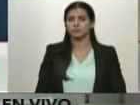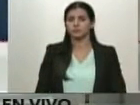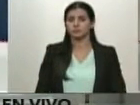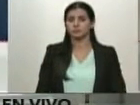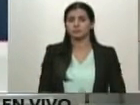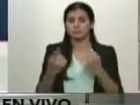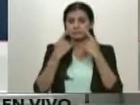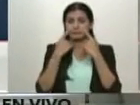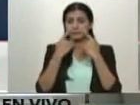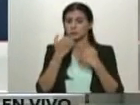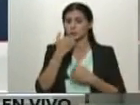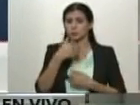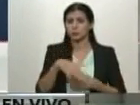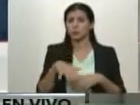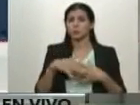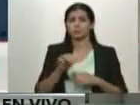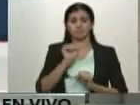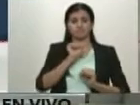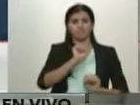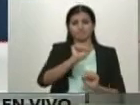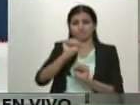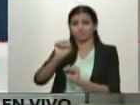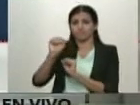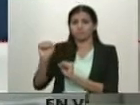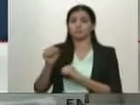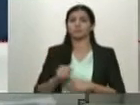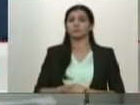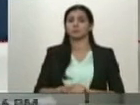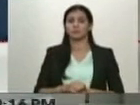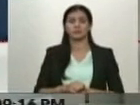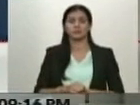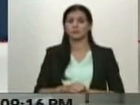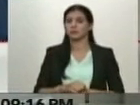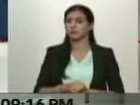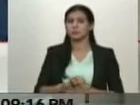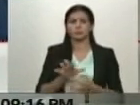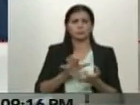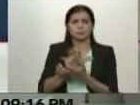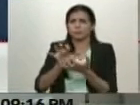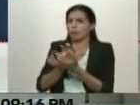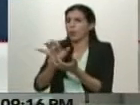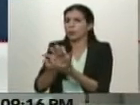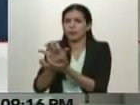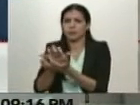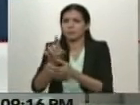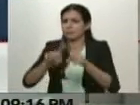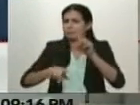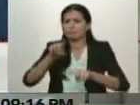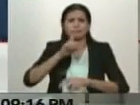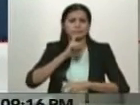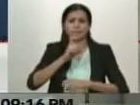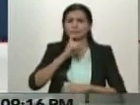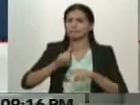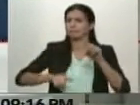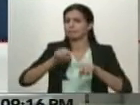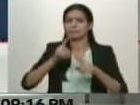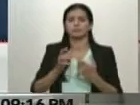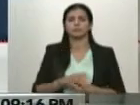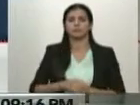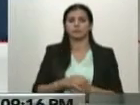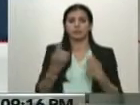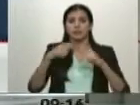enfrentar todos estos avatares y para activar,